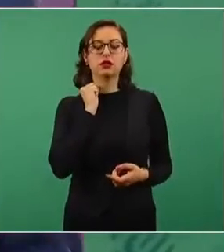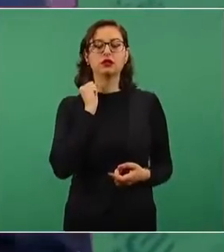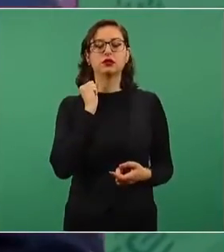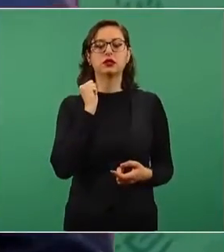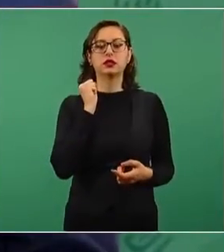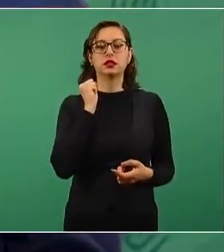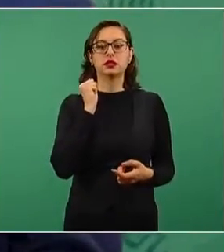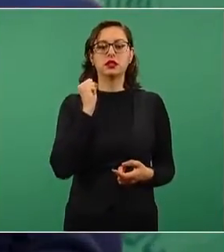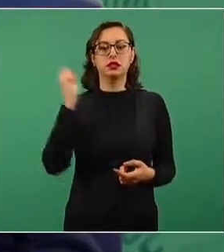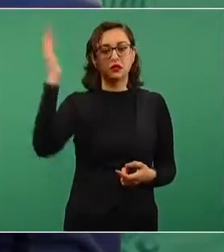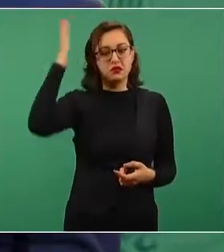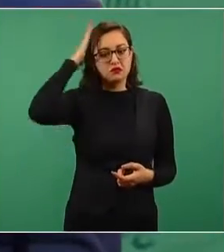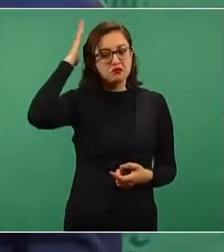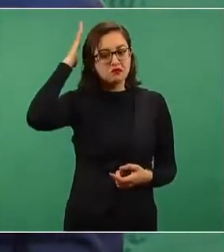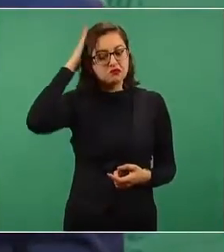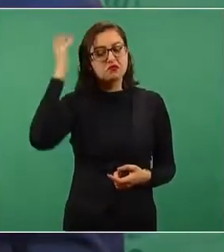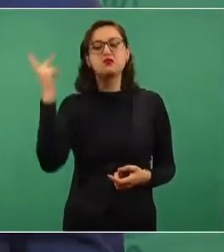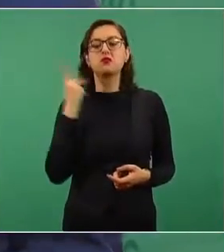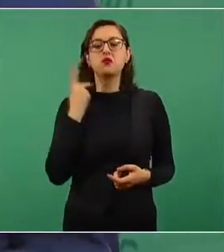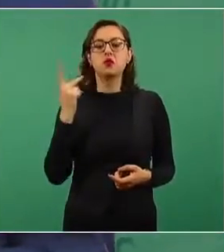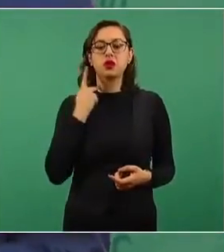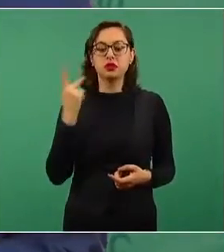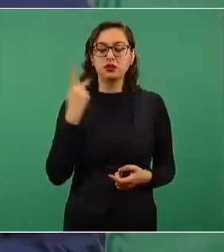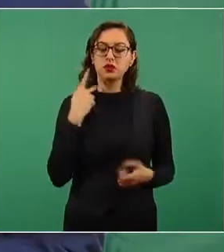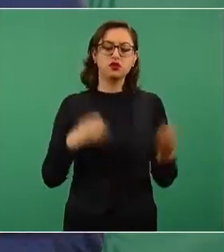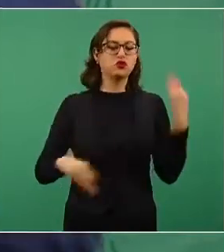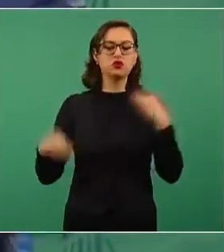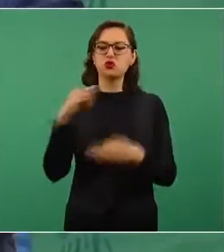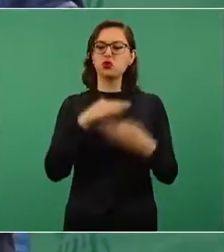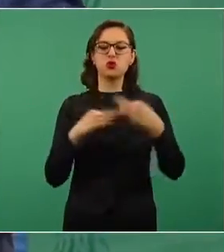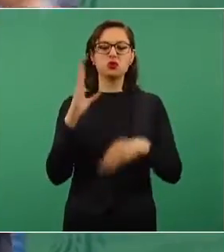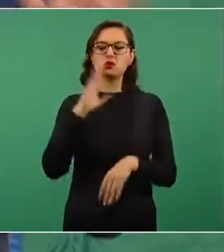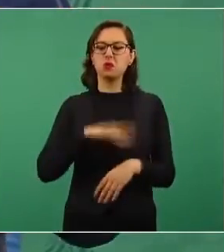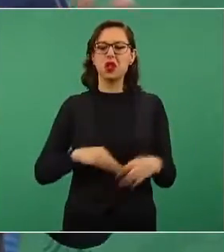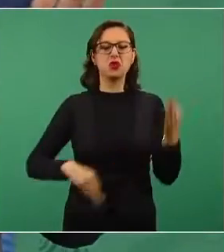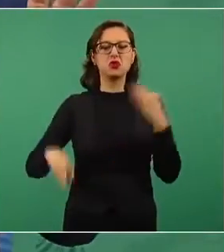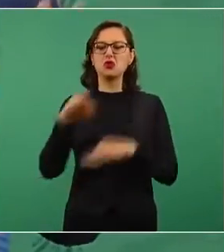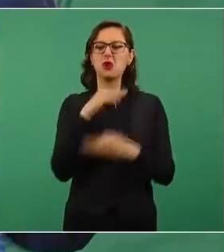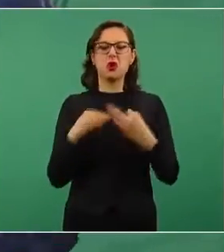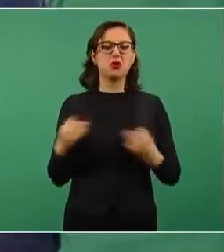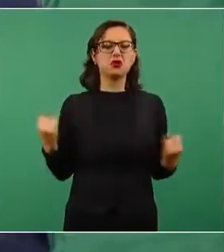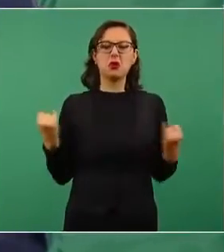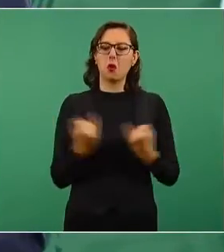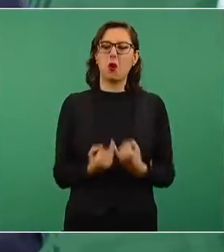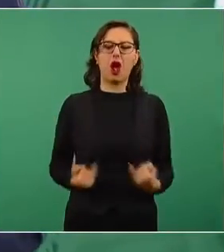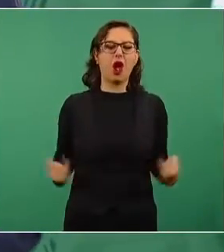para dirigentes políticos, todos son iguales,